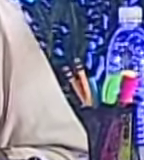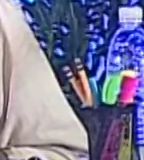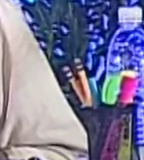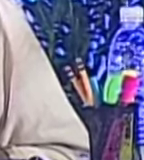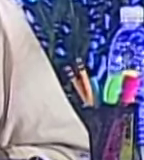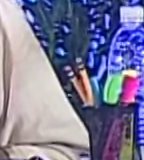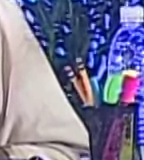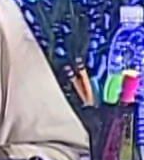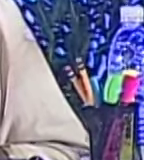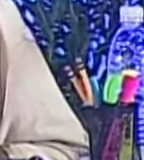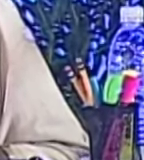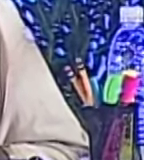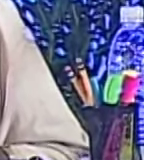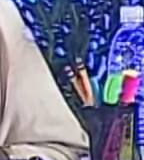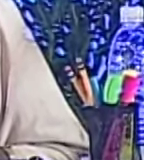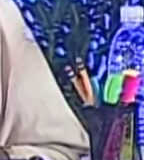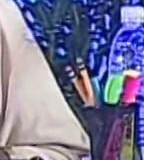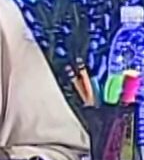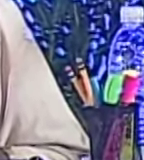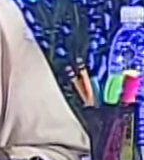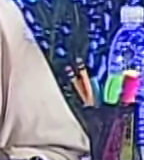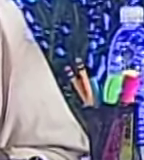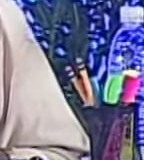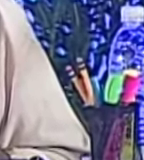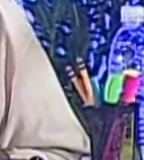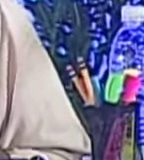forja de métodos económicos